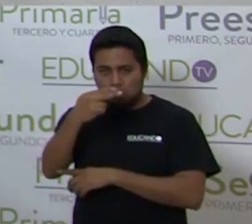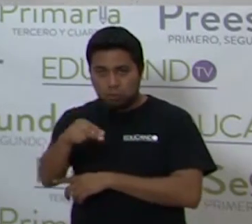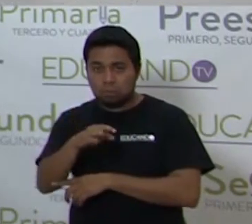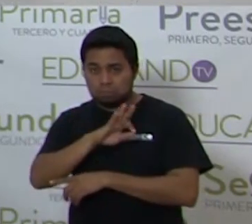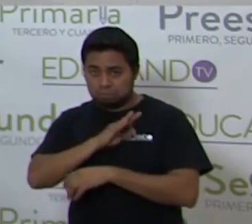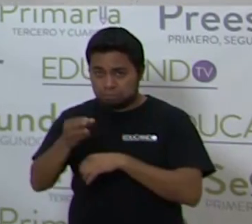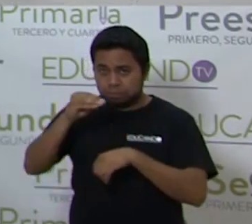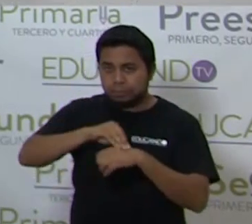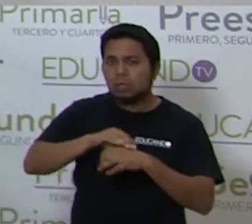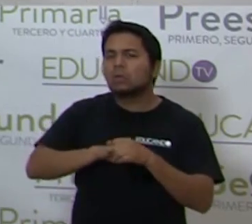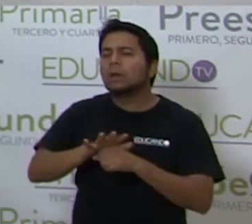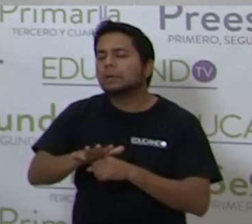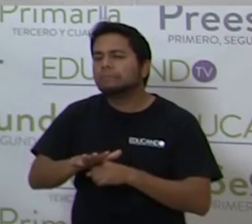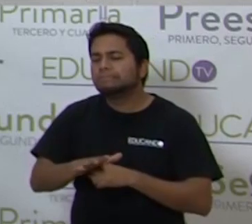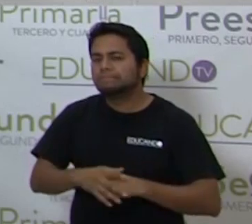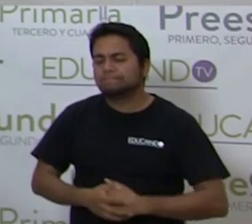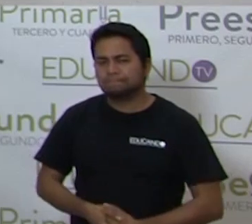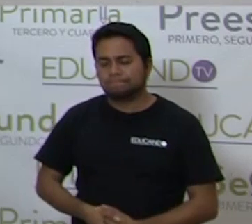¿Cuál sería?